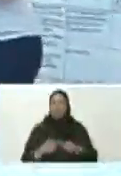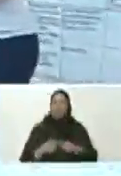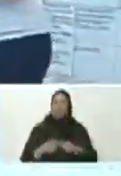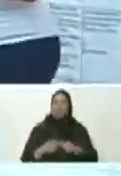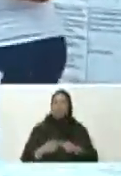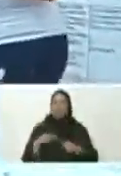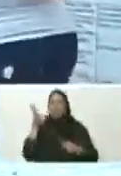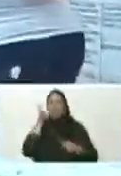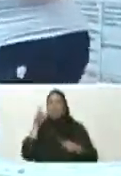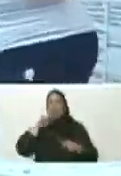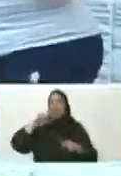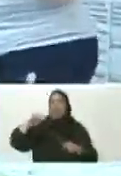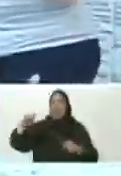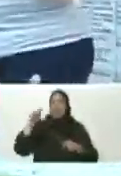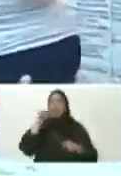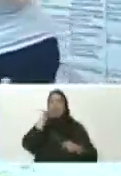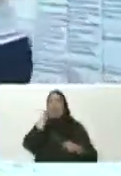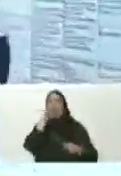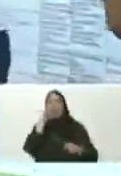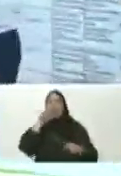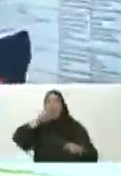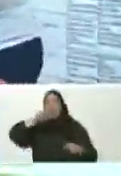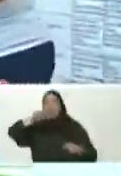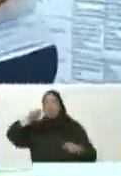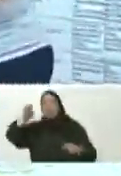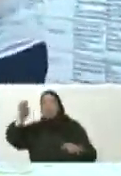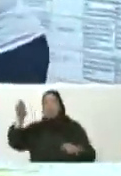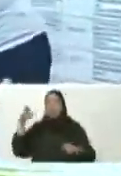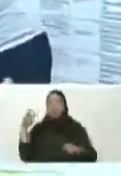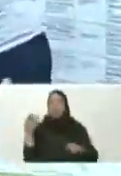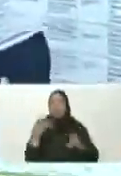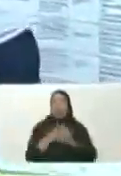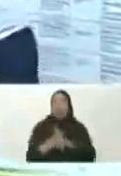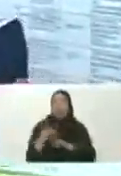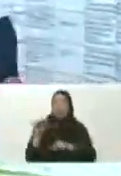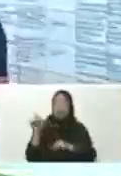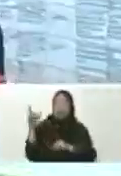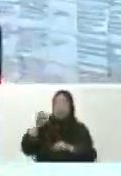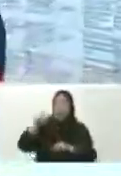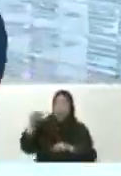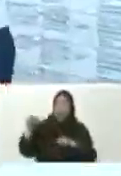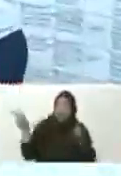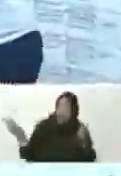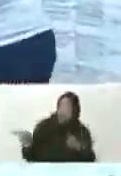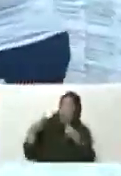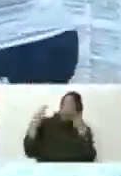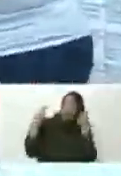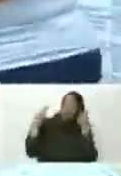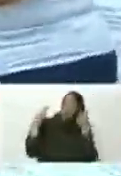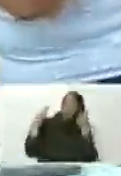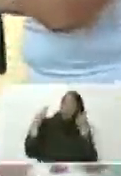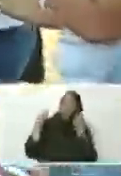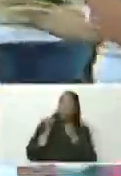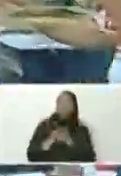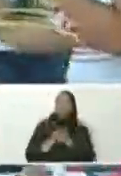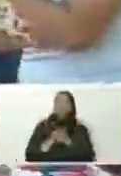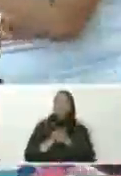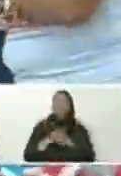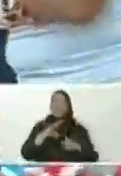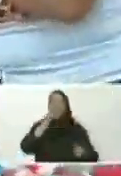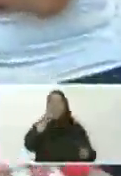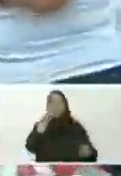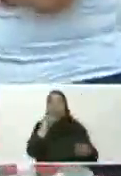En Caño La Yuca. ¿Qué pasa con Caño La Yuca? Señor presidente, este caño lo tenemos sumergido dentro de las